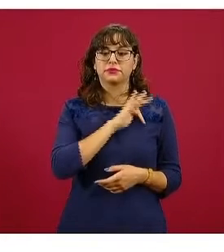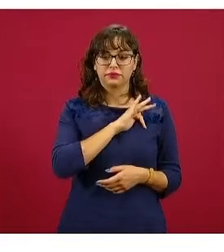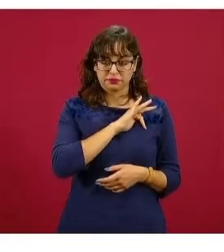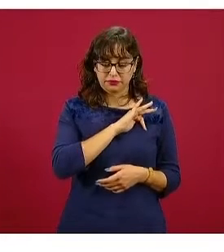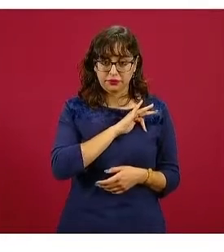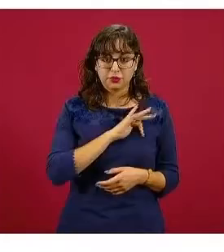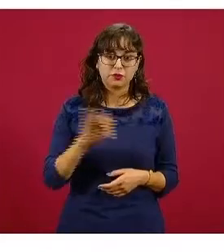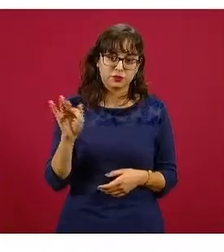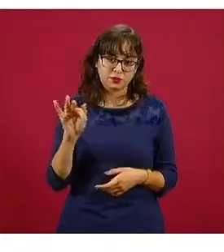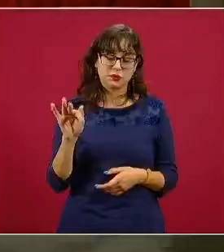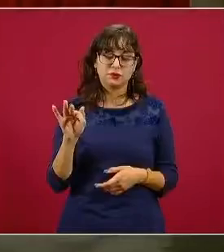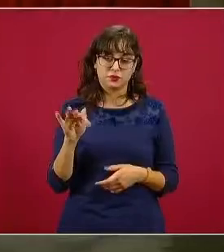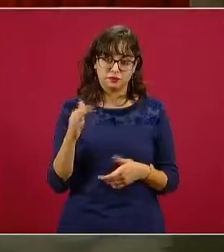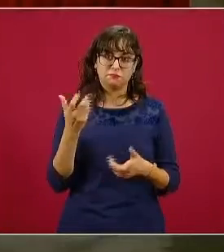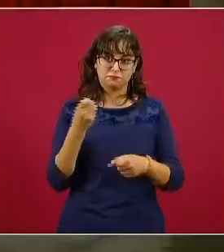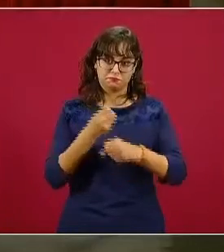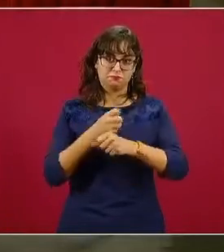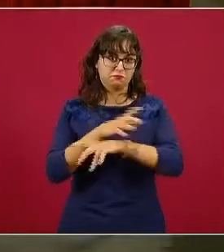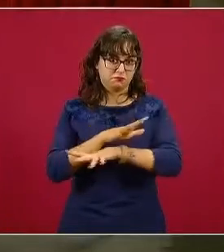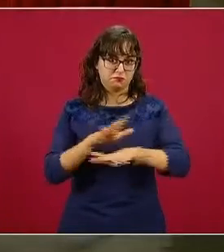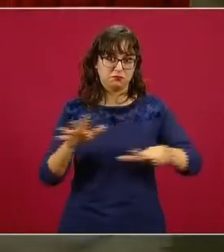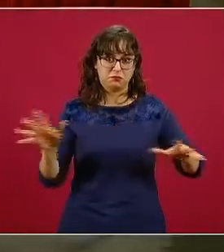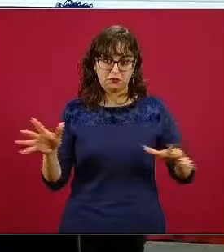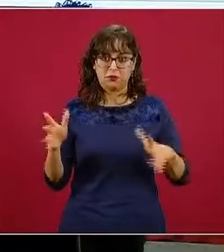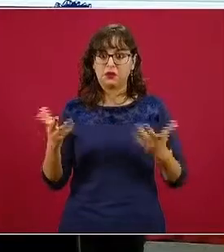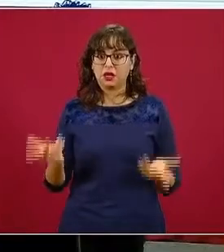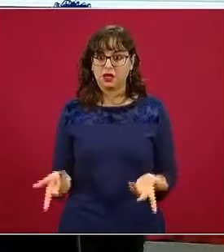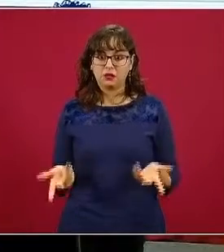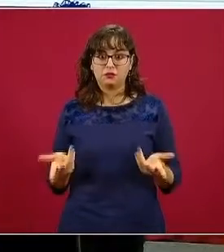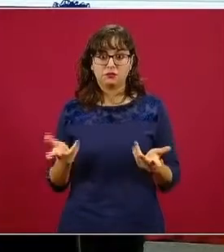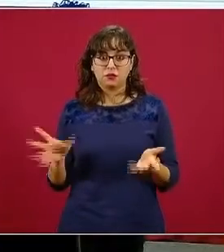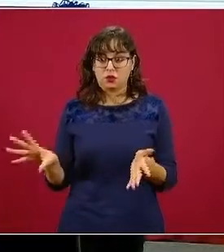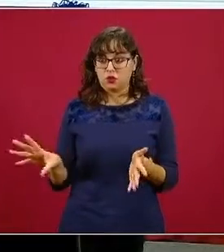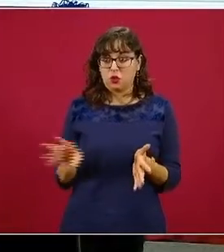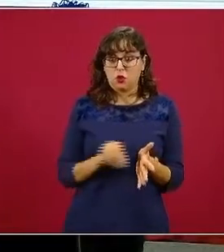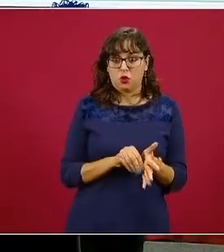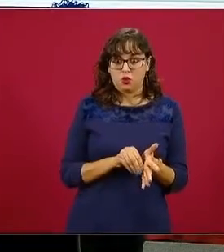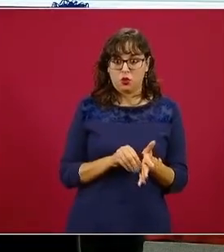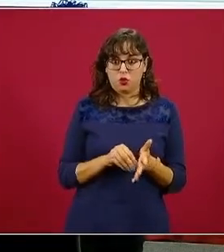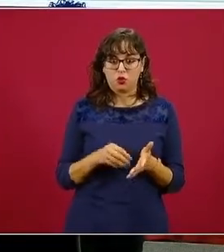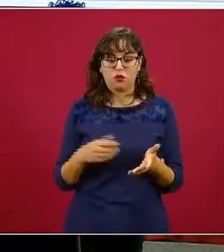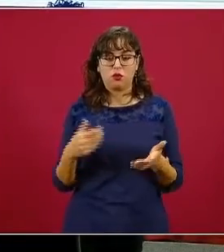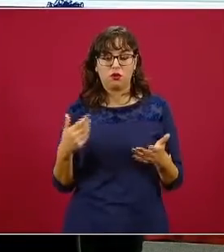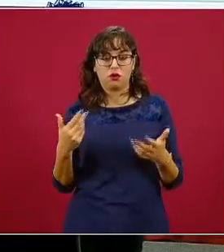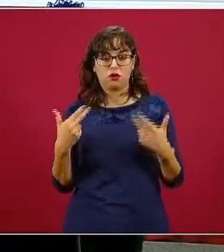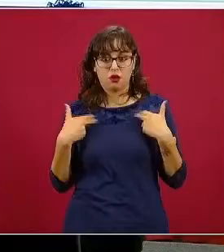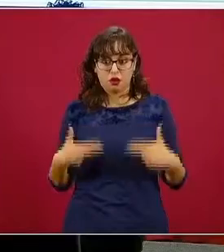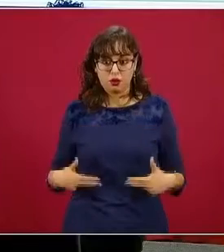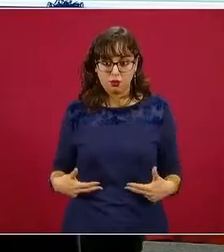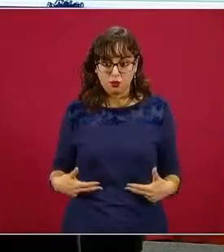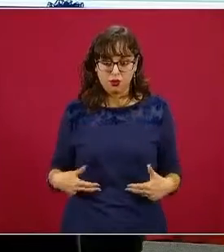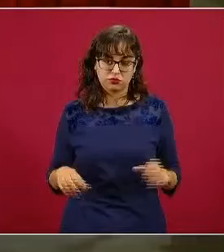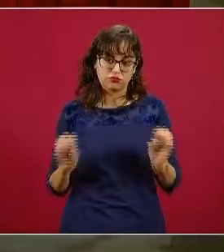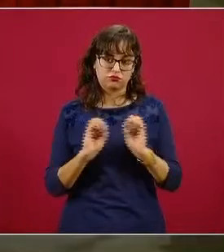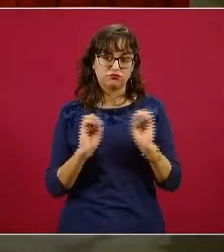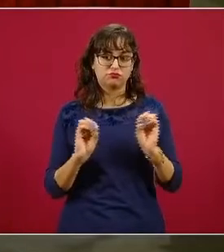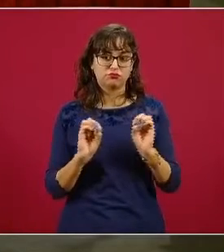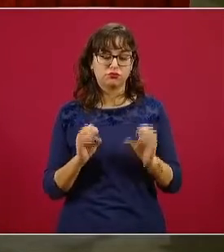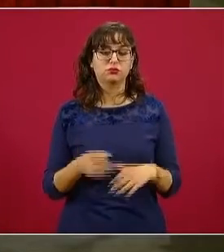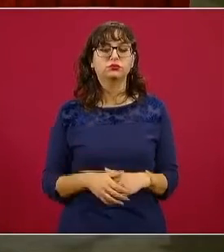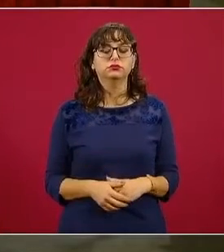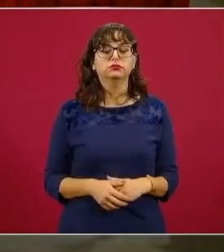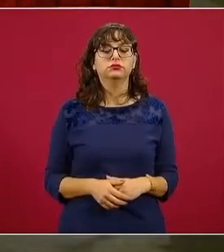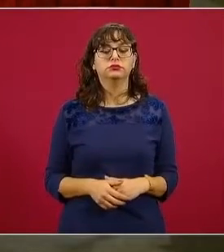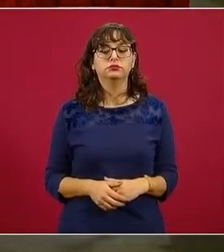a este impacto, el tener 0 casos de rabia transmitida por perros.